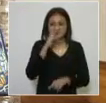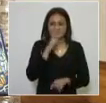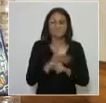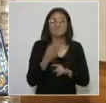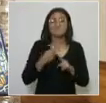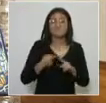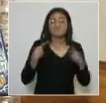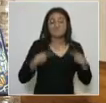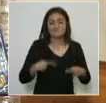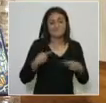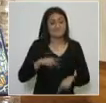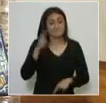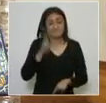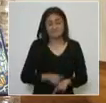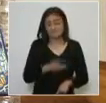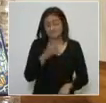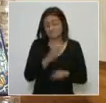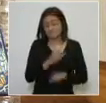tremendas.